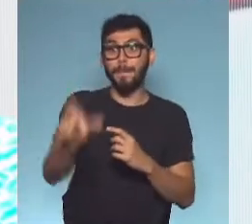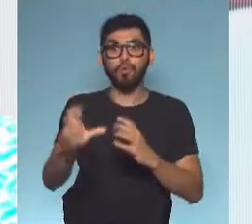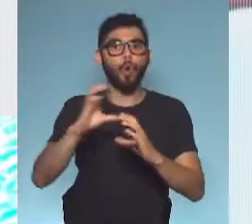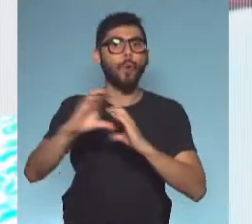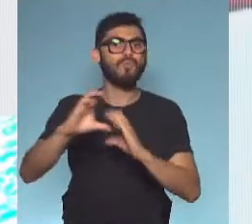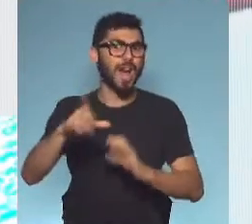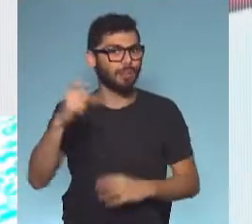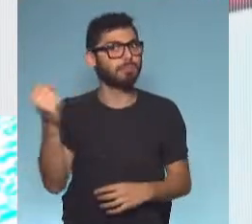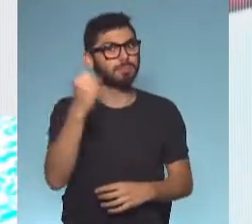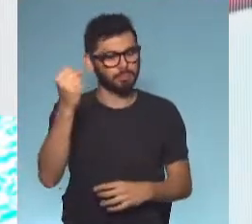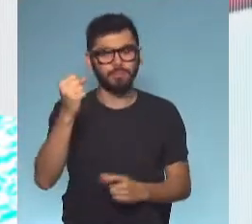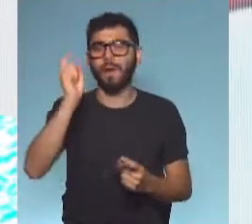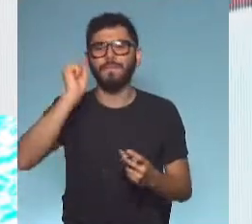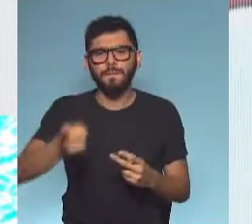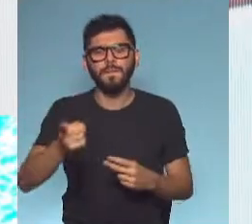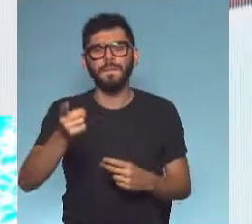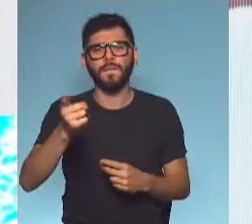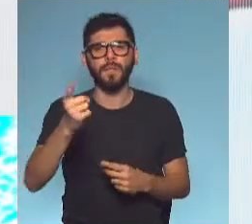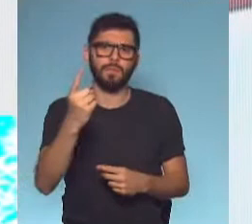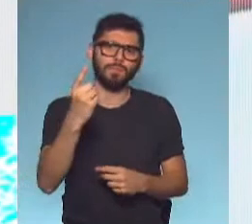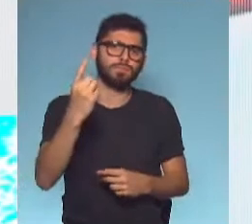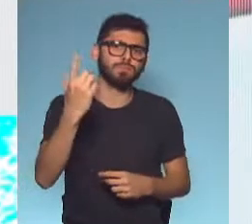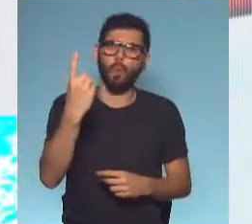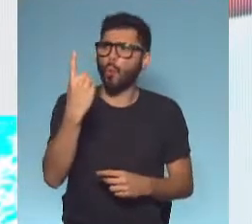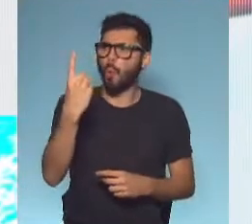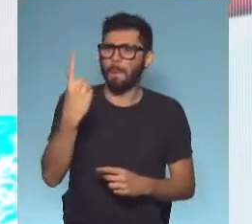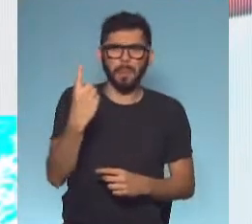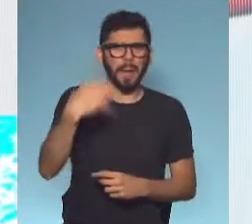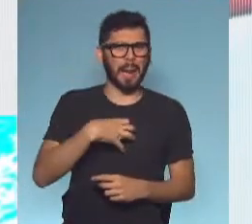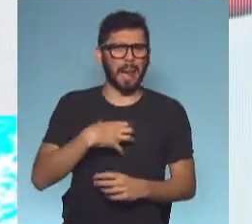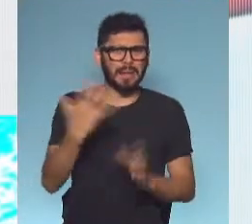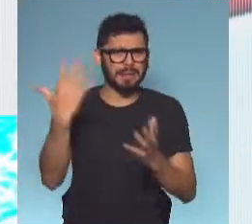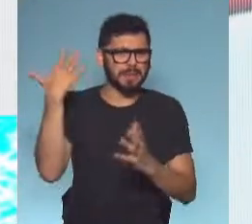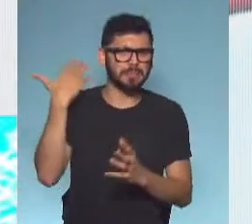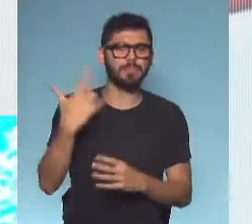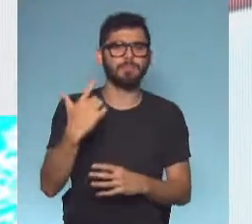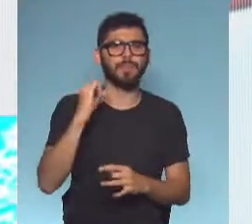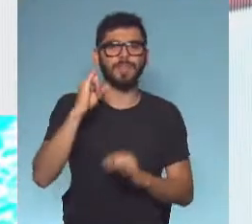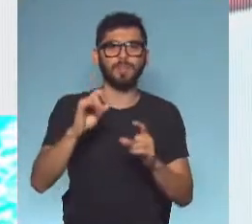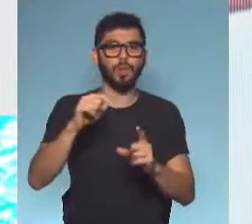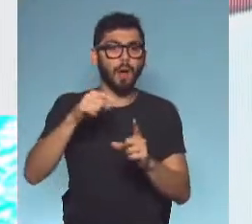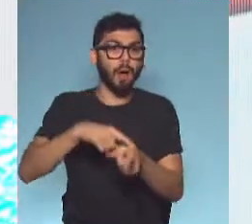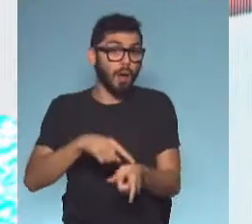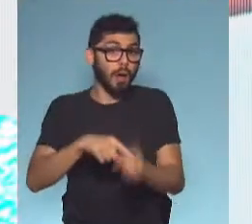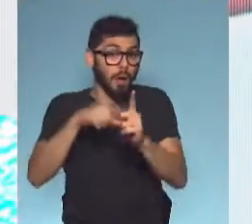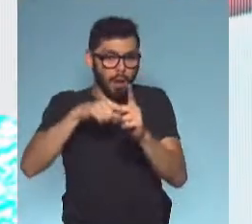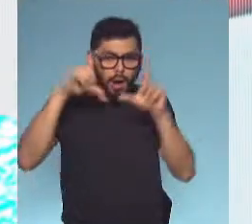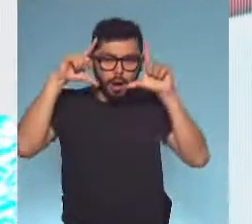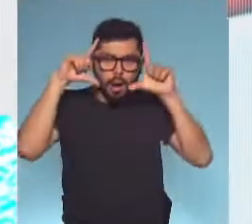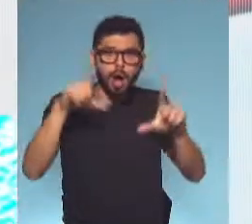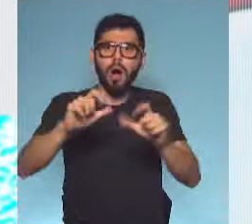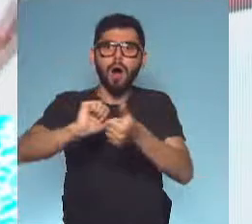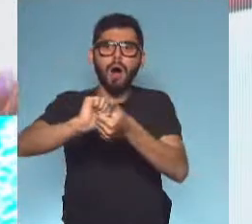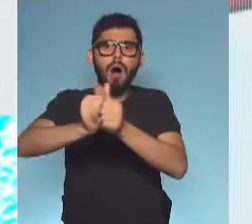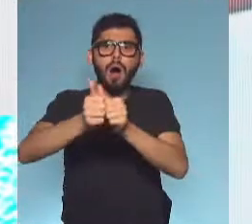y también de pensar de que lo hemos hablado en una de las primeras clases, creo que fue que lo hablamos, de salir del falocentrismo y del coitocentrismo, sino